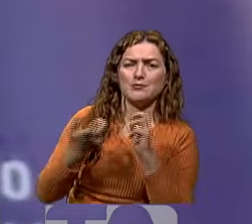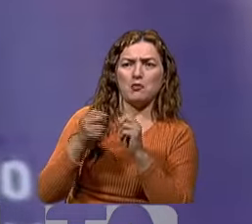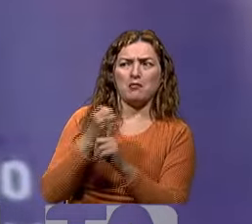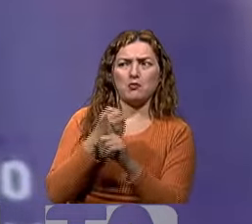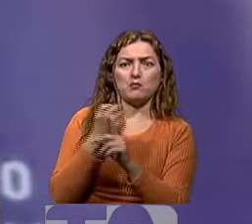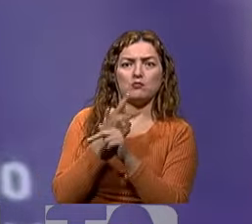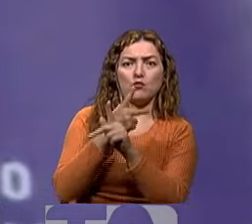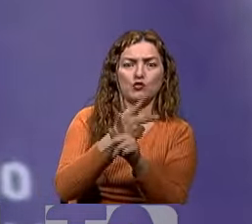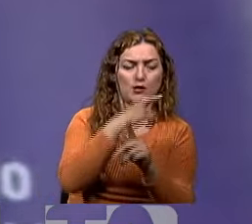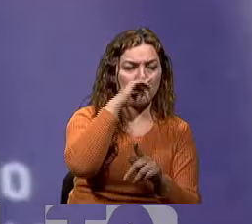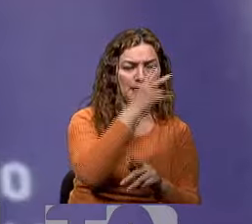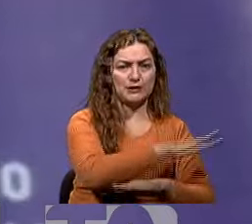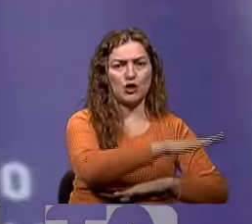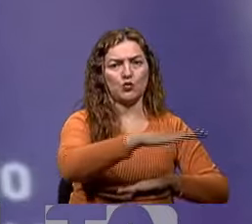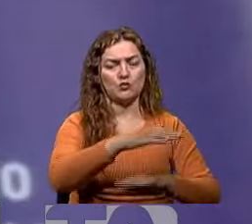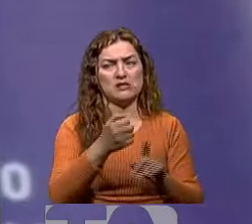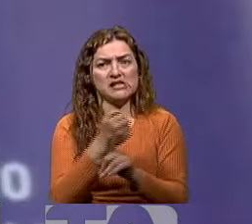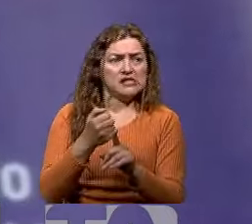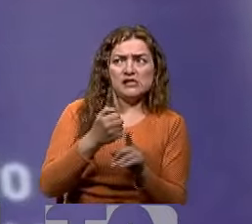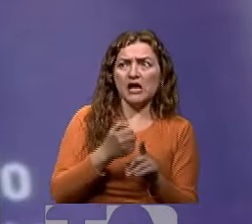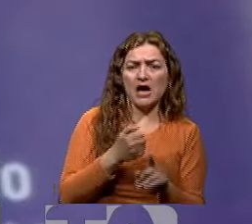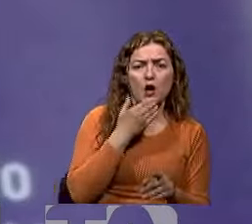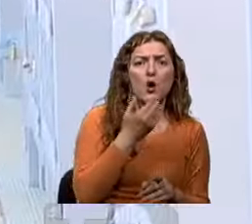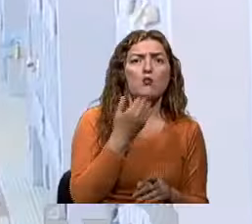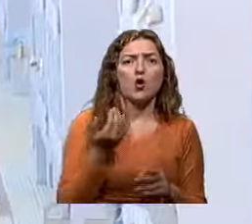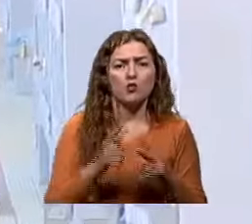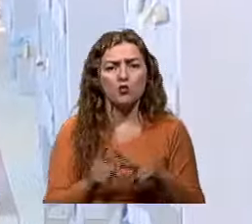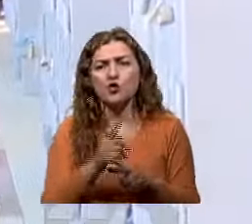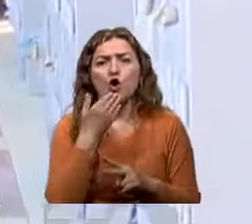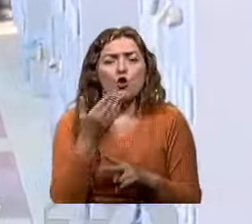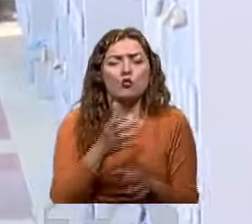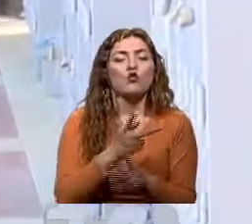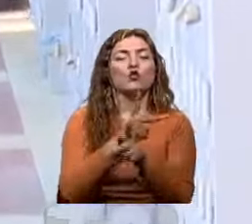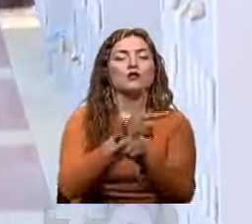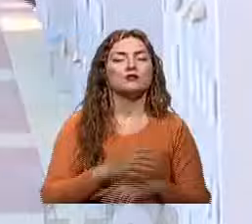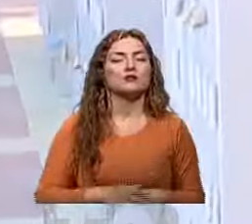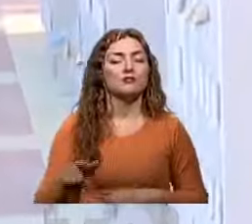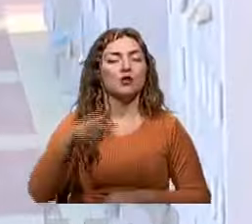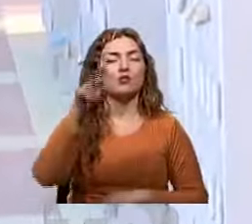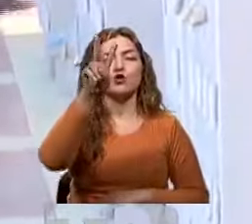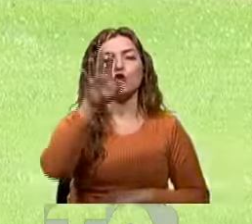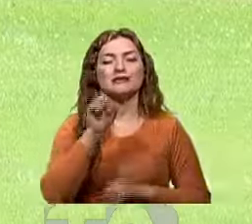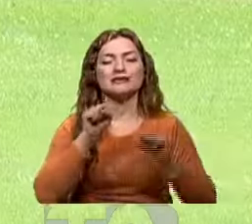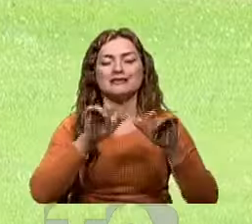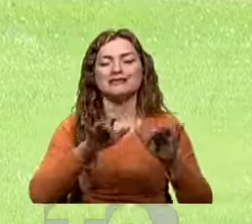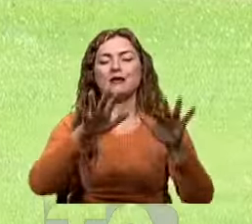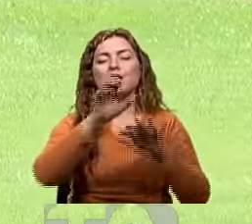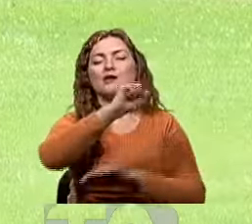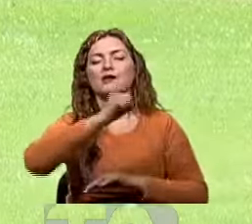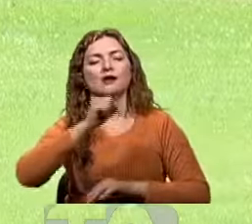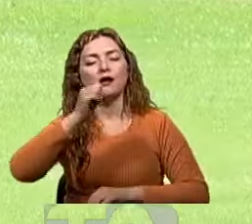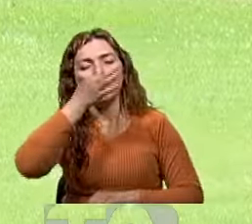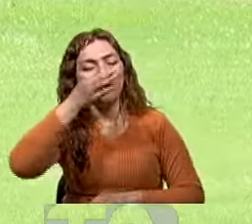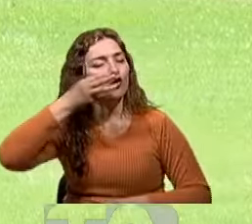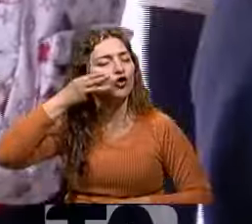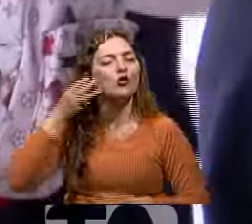protección ante cualquier situación de violencia que se presente en el sistema educativo. Recuerde que el retorno a clases será el próximo 2 de septiembre en la Sierra y Amazonía